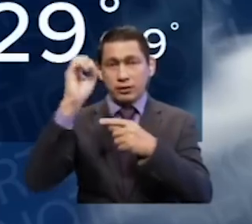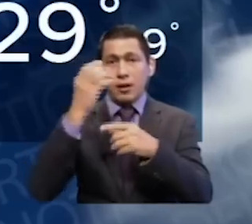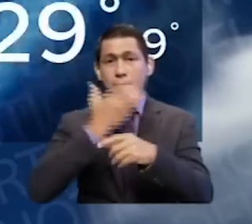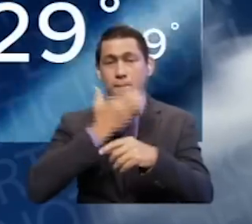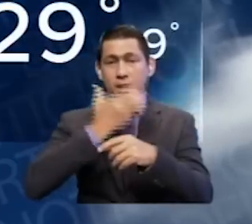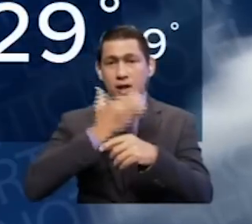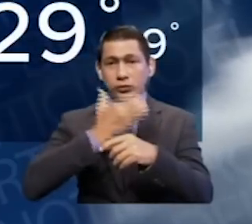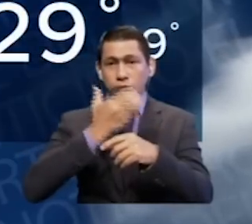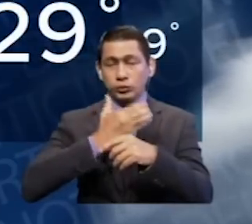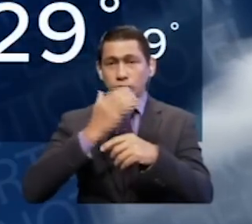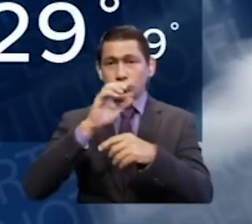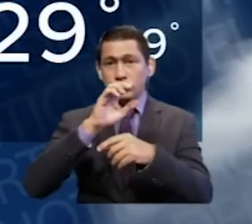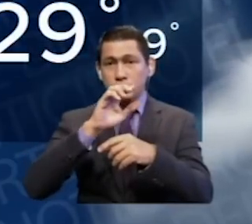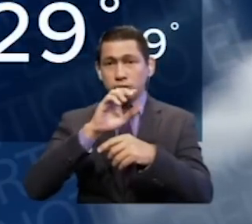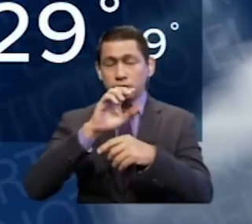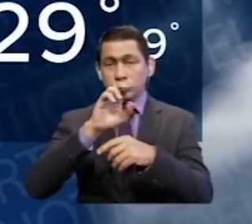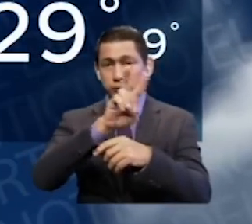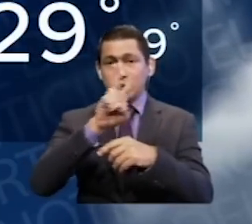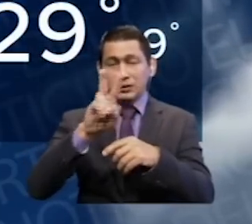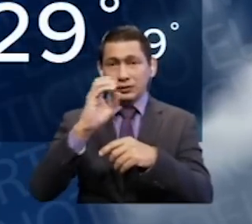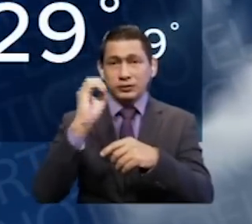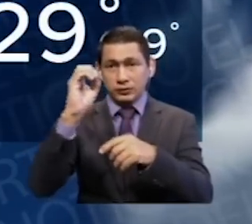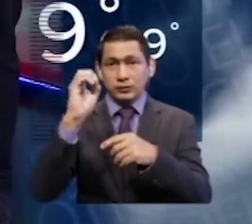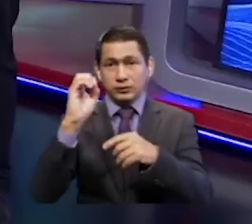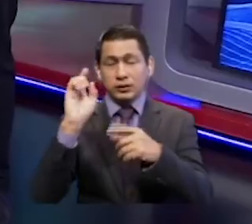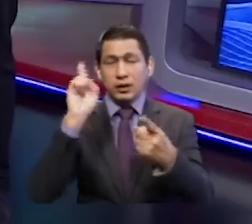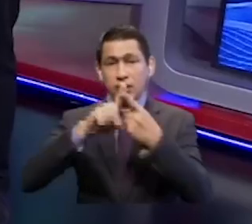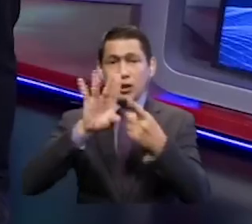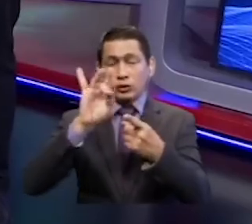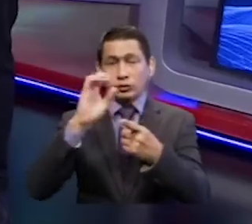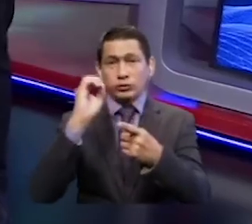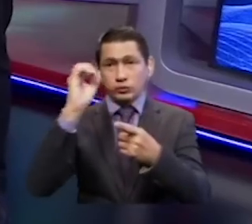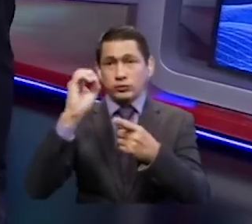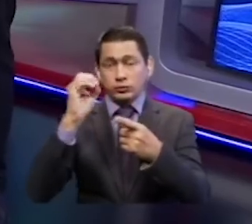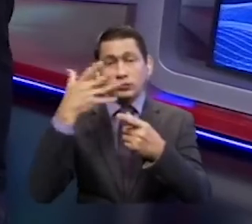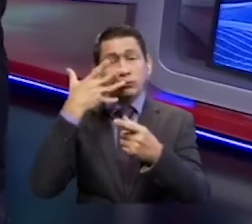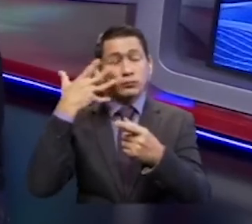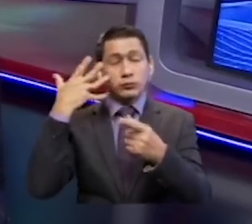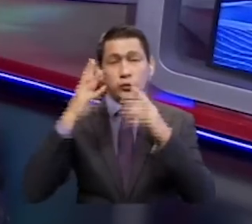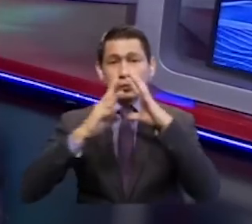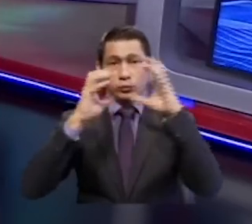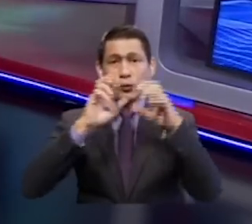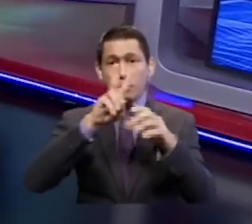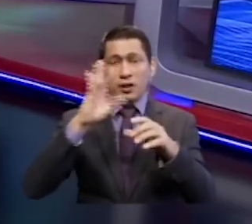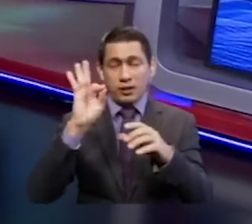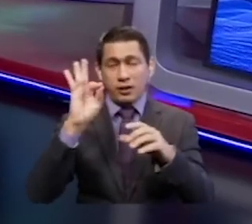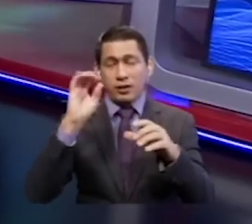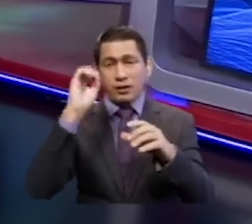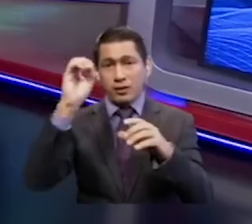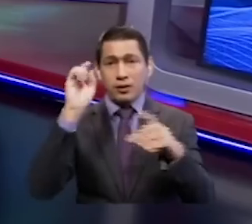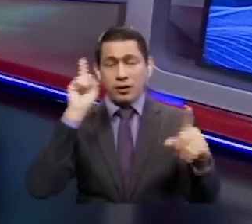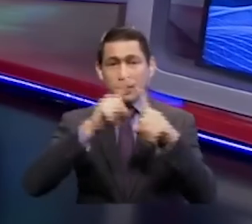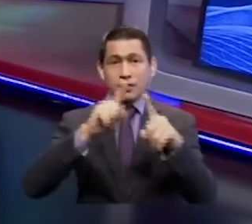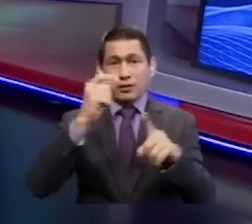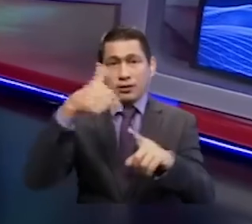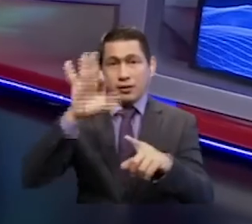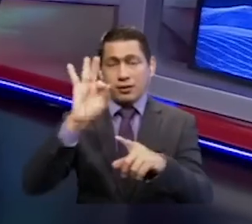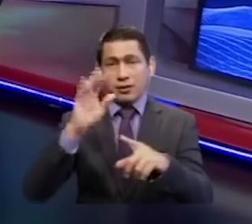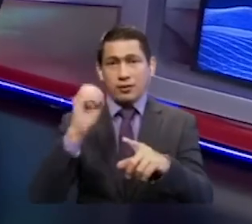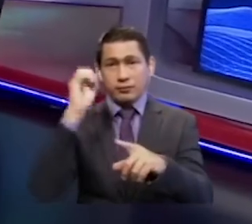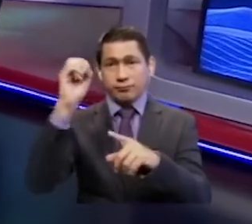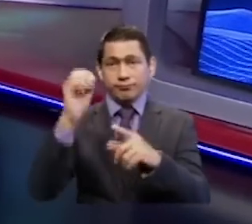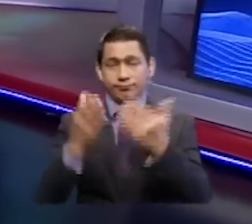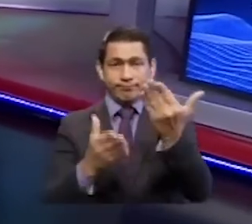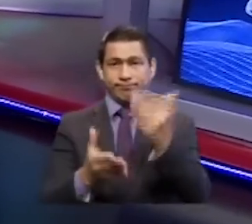Ambato, 22 la máxima, 8 la mínima. Y Zamora, parcialmente nublado, 29 grados la máxima, 19